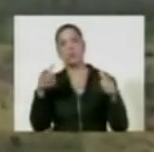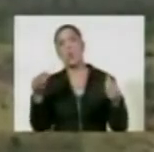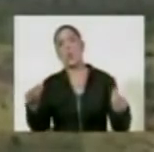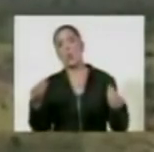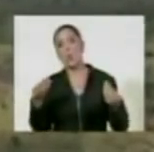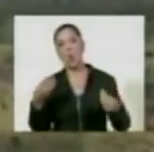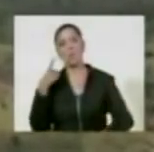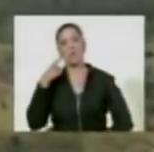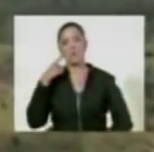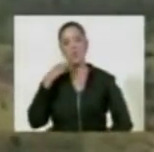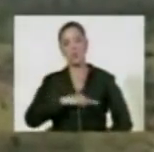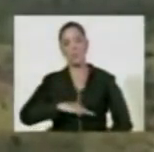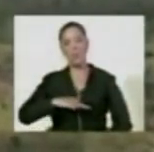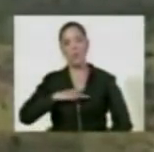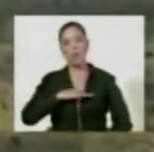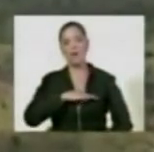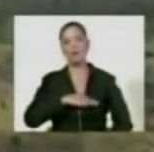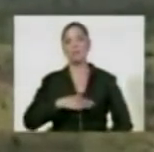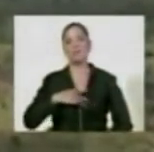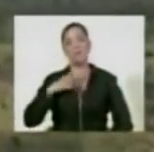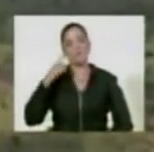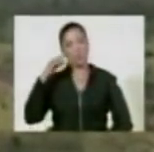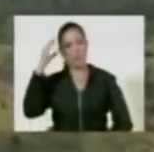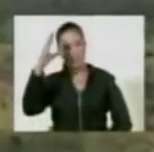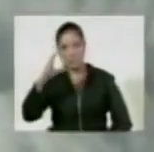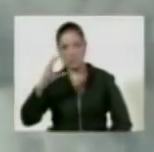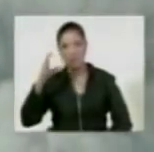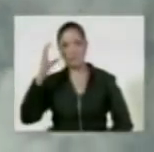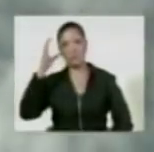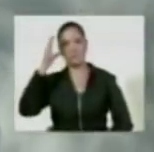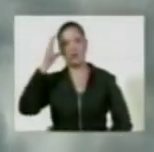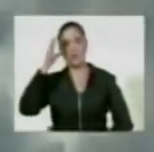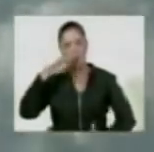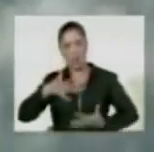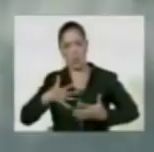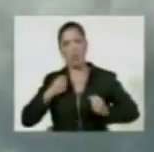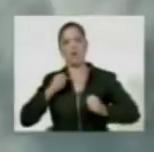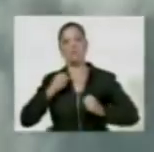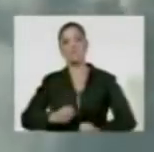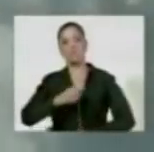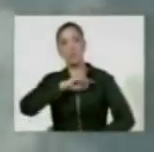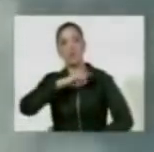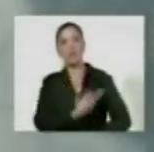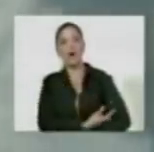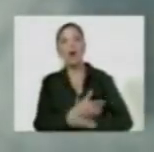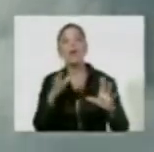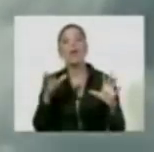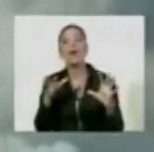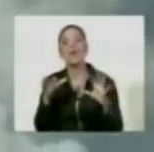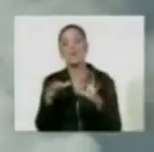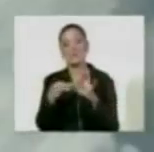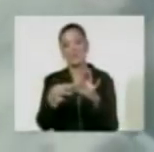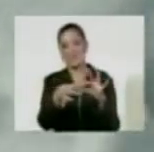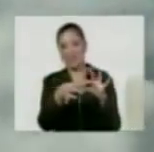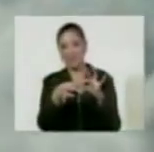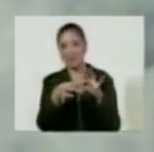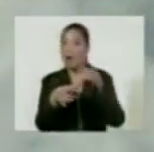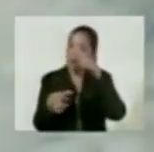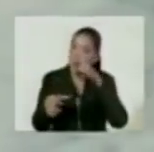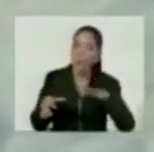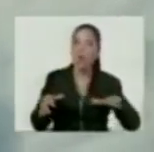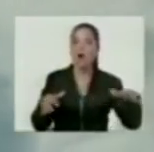moral, su conciencia, cómo ha venido fortaleciéndose la unidad entre el pueblo y su